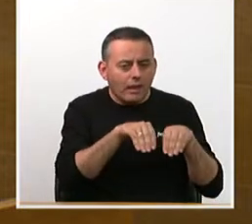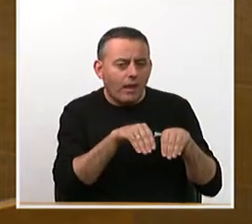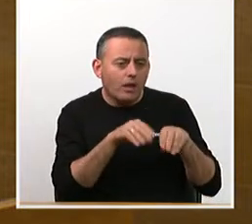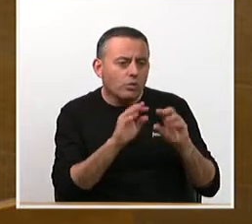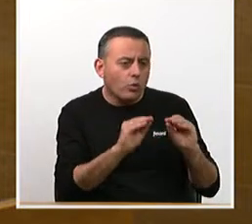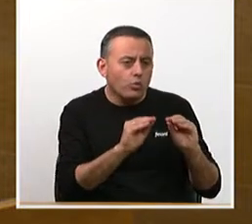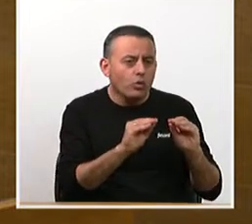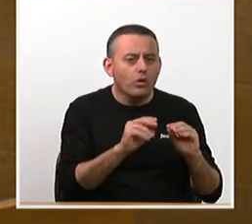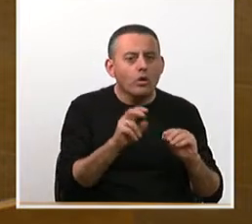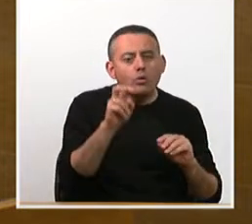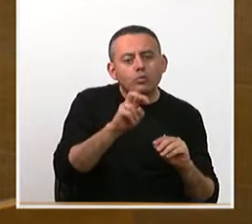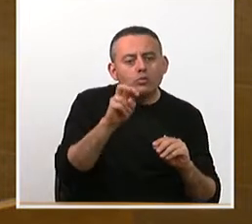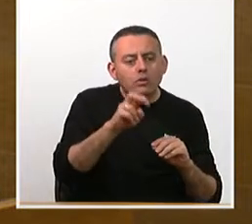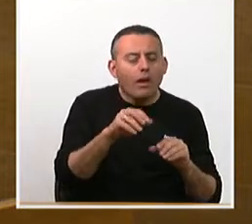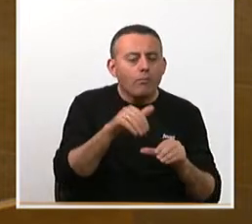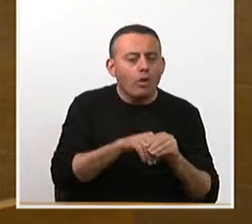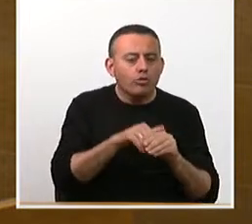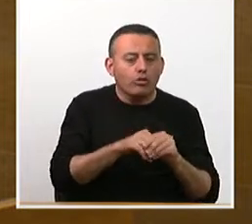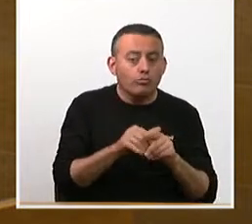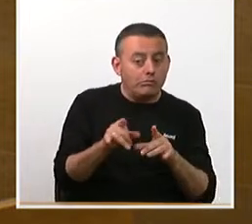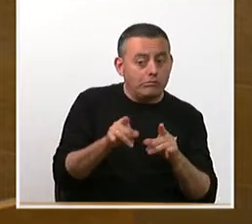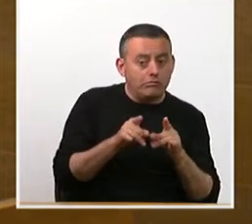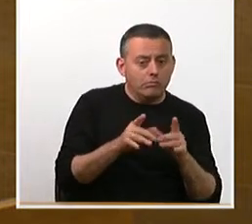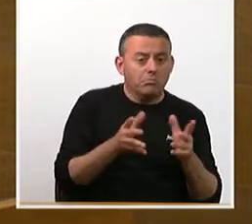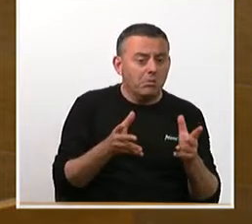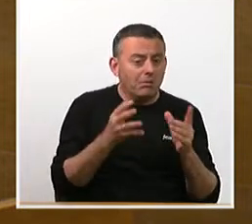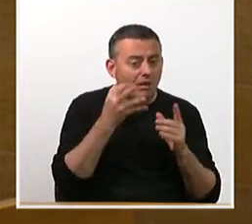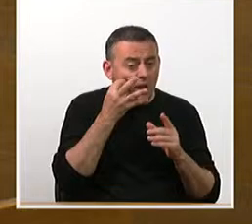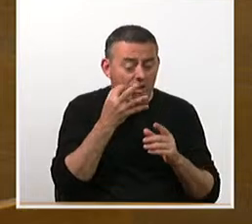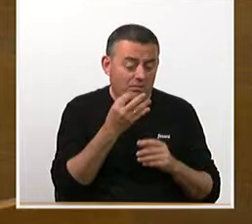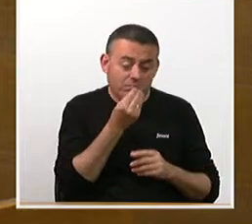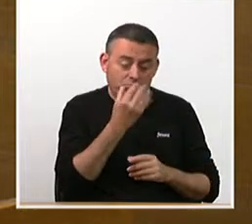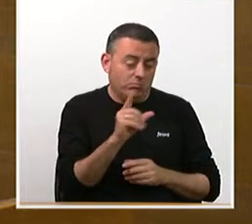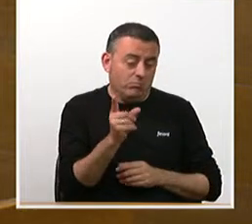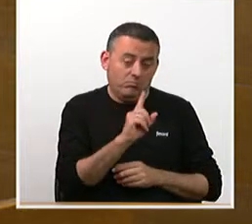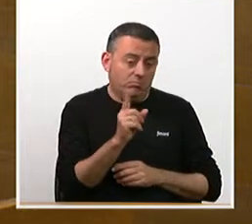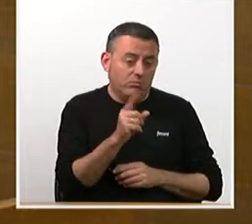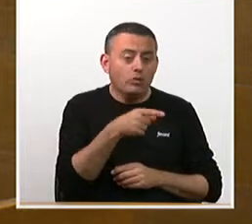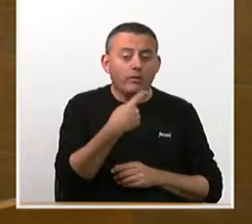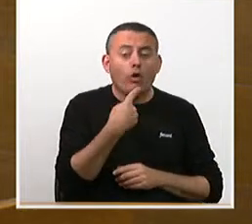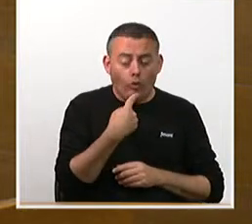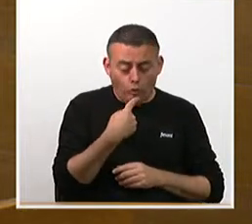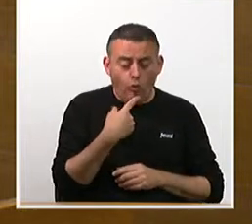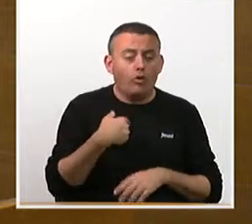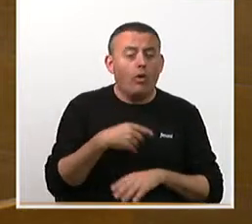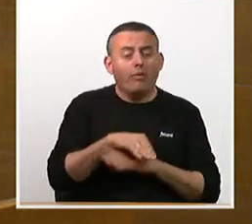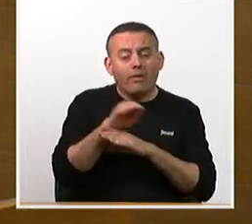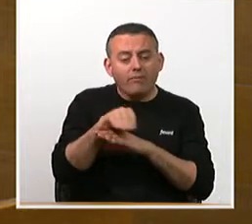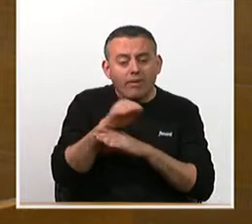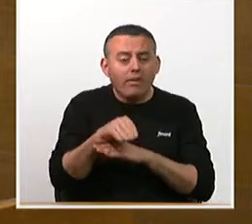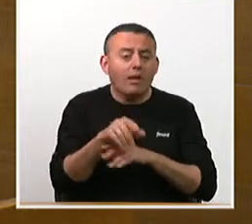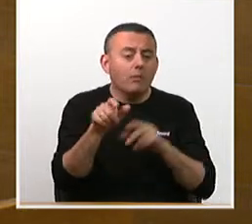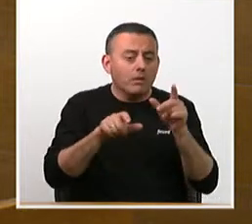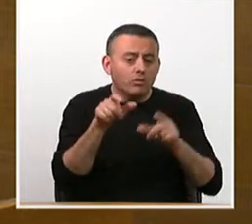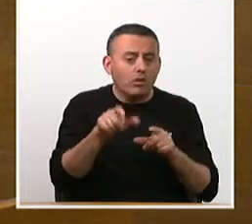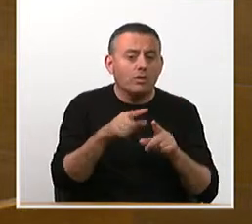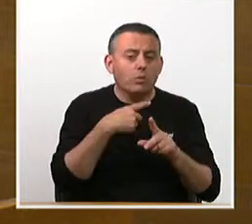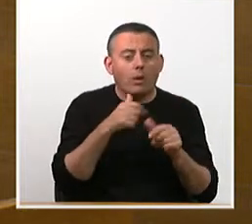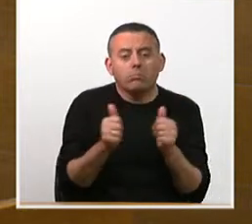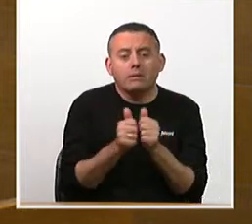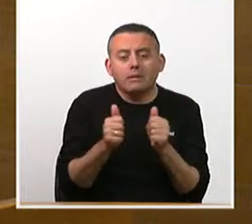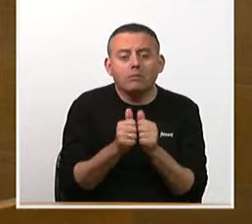que busca votos hace un flaco favor a aquellas personas a las que dicen querer defender a las que tratan como personas a las que hay que tutelar con un